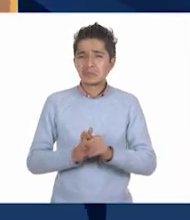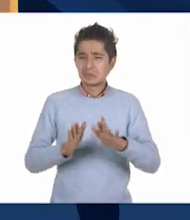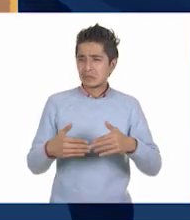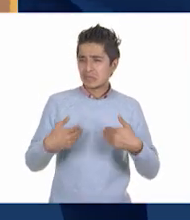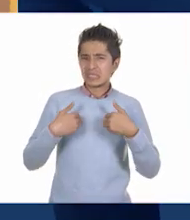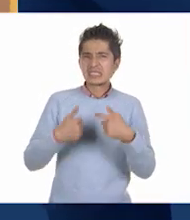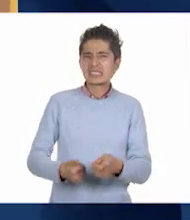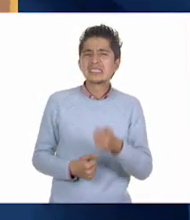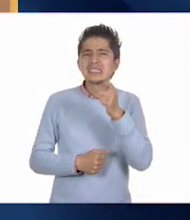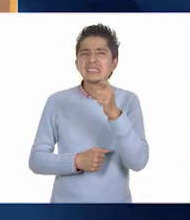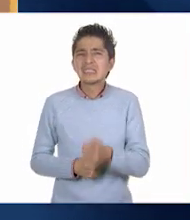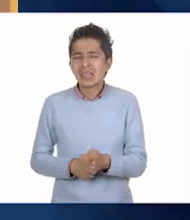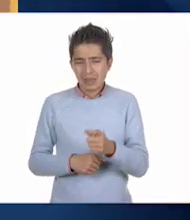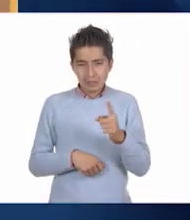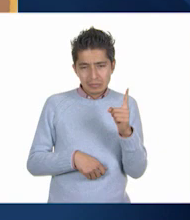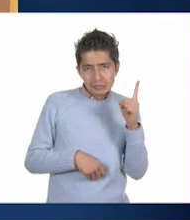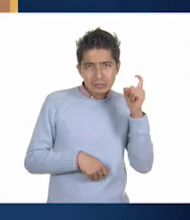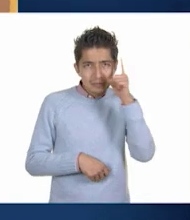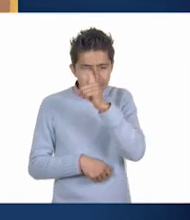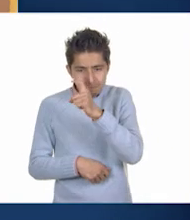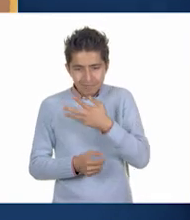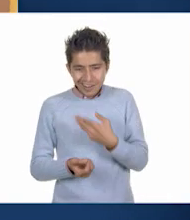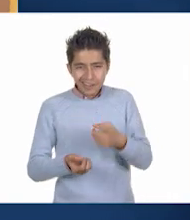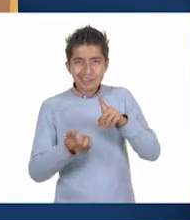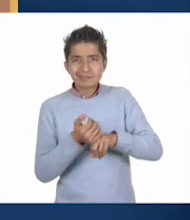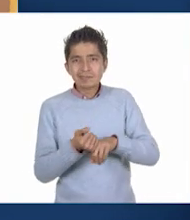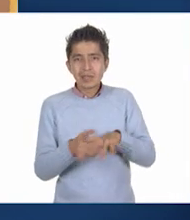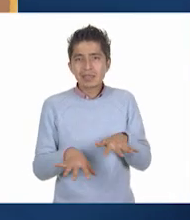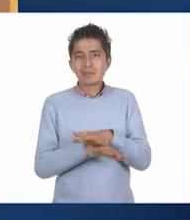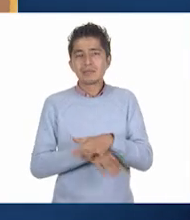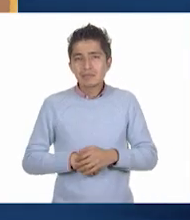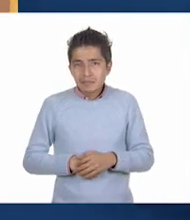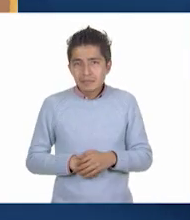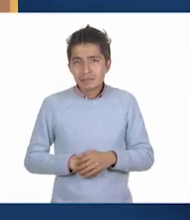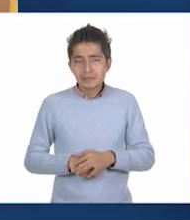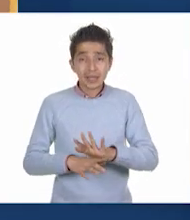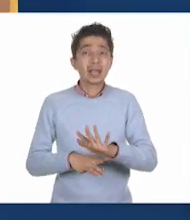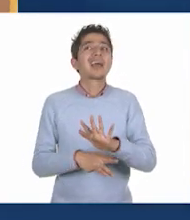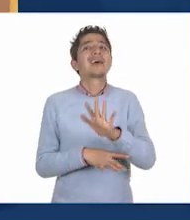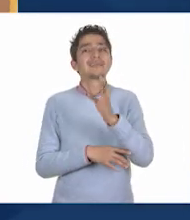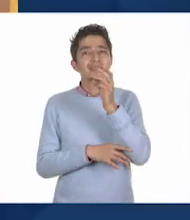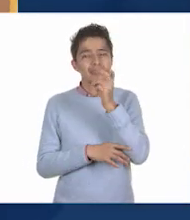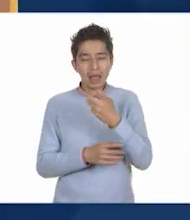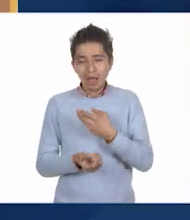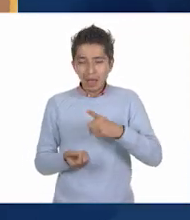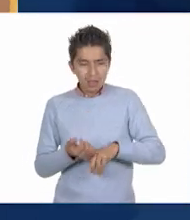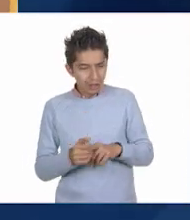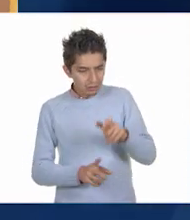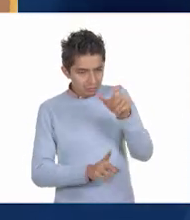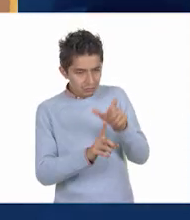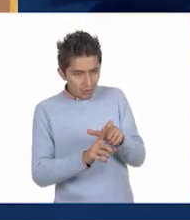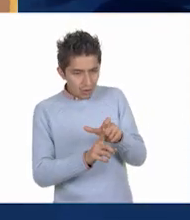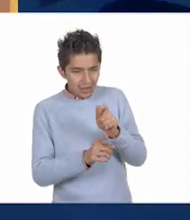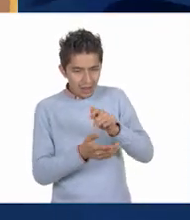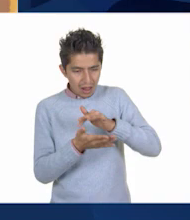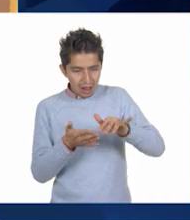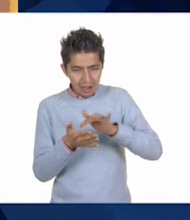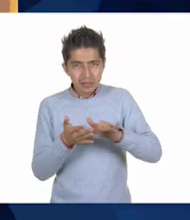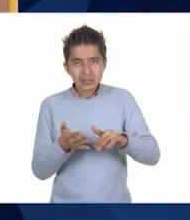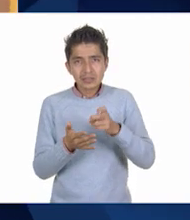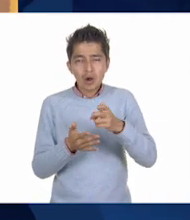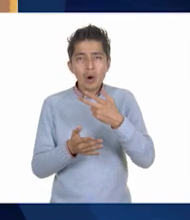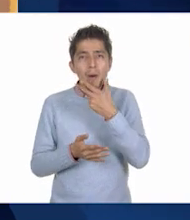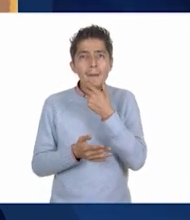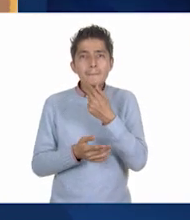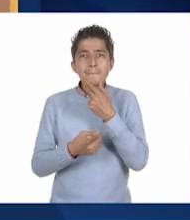la inmensa dificultad que entrañaba esta transformación. Excepto en el dogma y en la cursi literatura, los